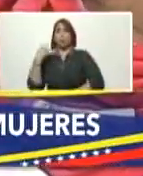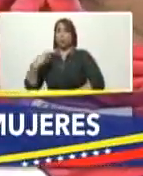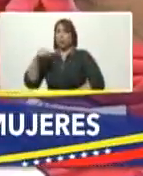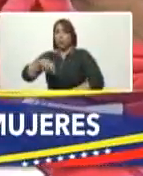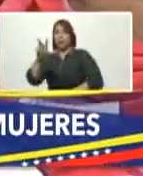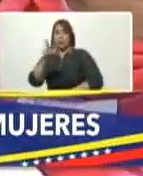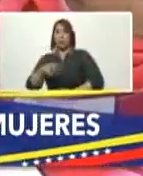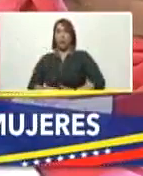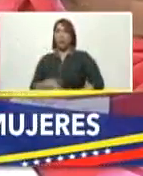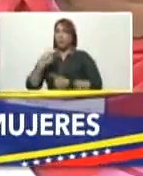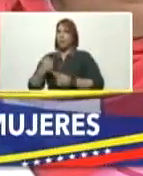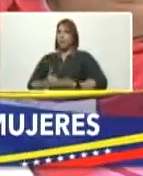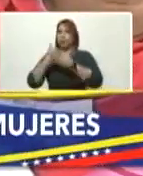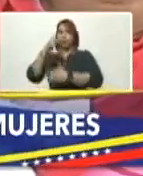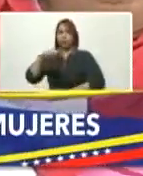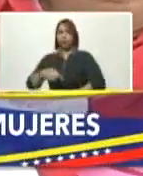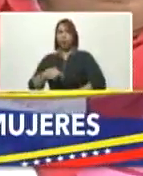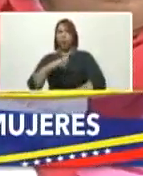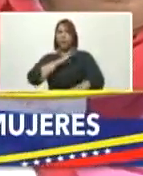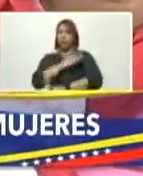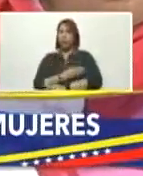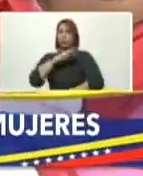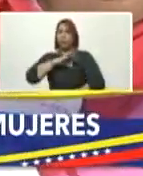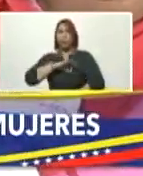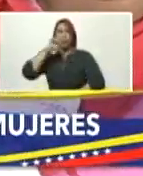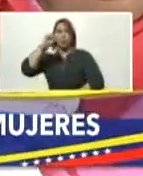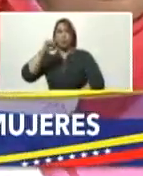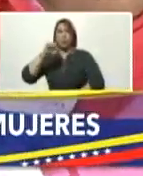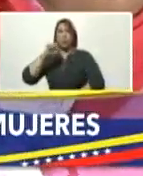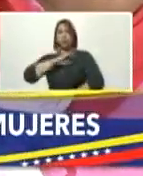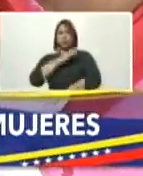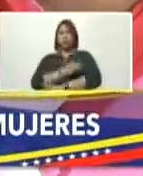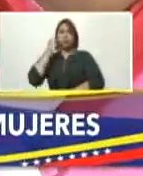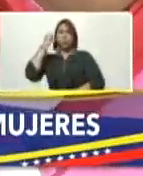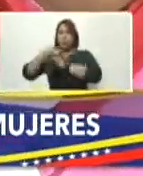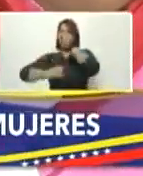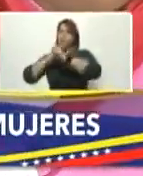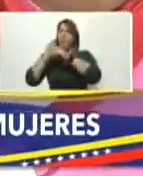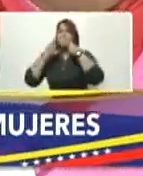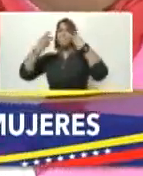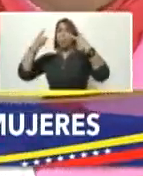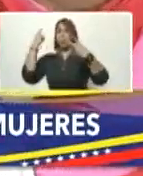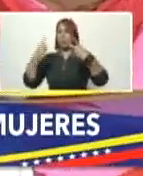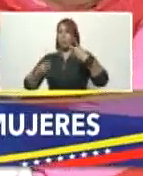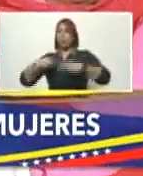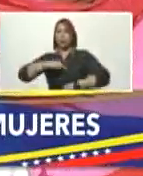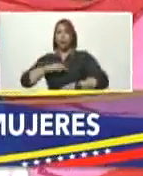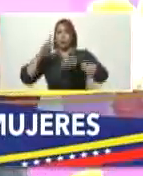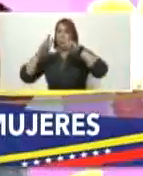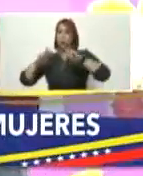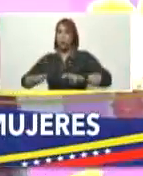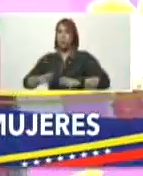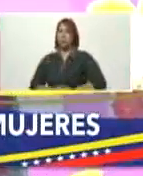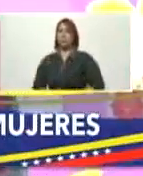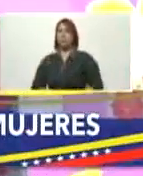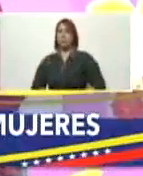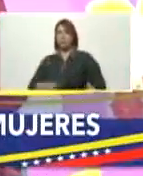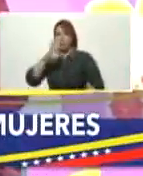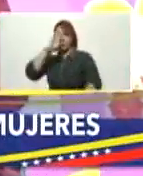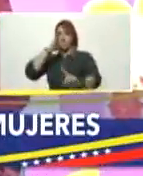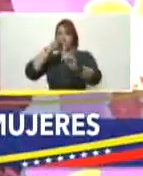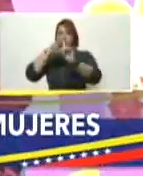nosotras debe ayudarnos también a fortalecer el socialismo feminista internacional, que es lo que hemos nosotras perfilado